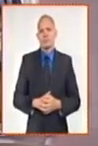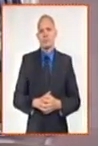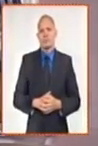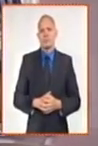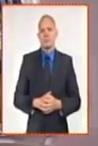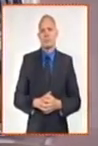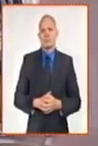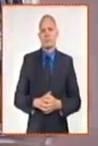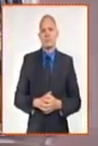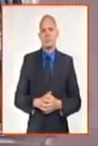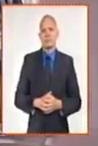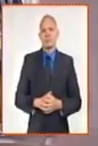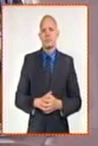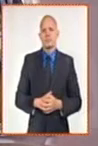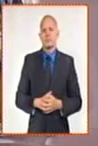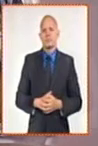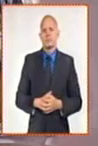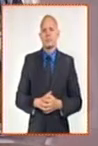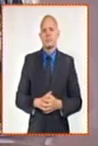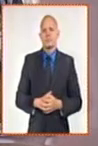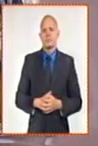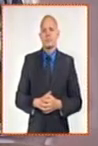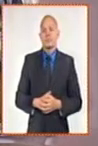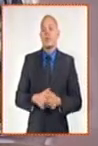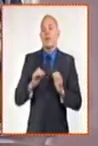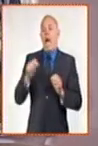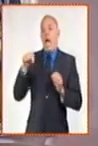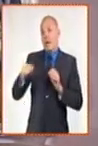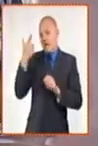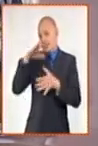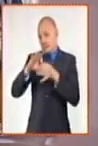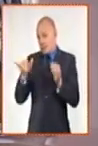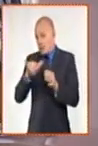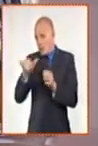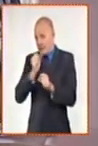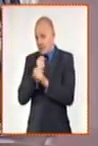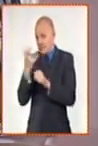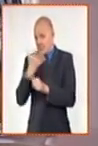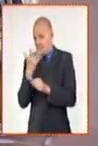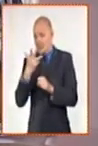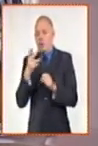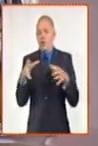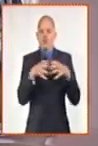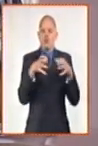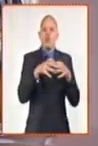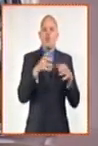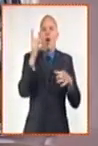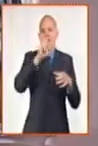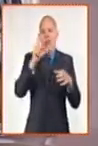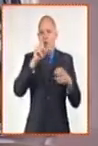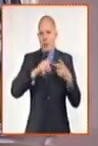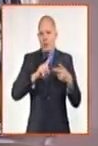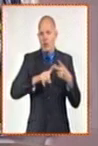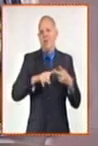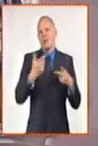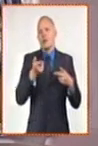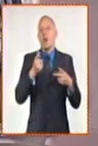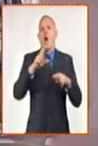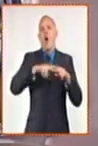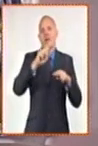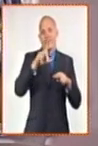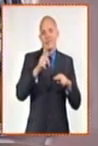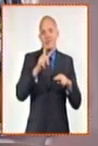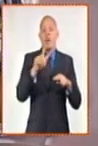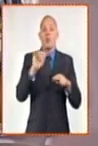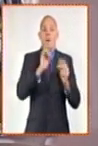la provincia de Artemisa, que ya tiene el contingente, los contingentes de Camagüey y Holguín ya que están participando, y una parte de Mayabé que se le va a incorporar